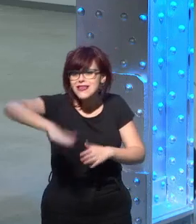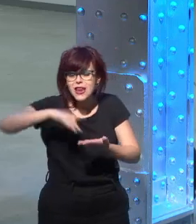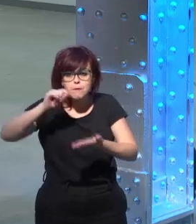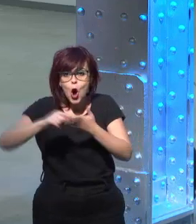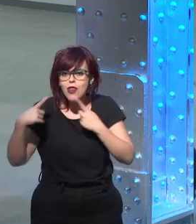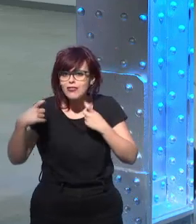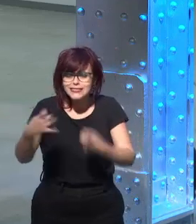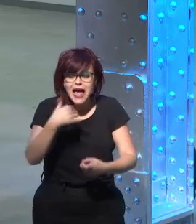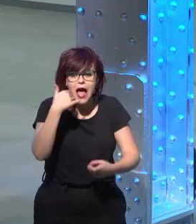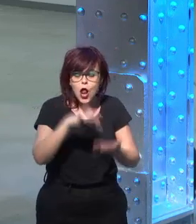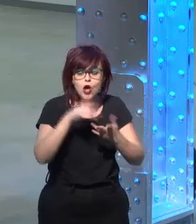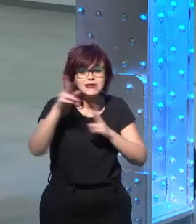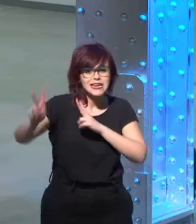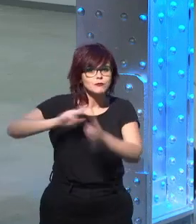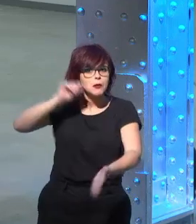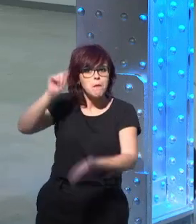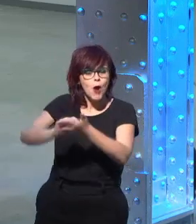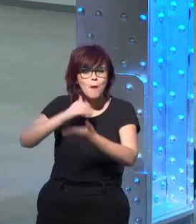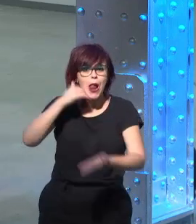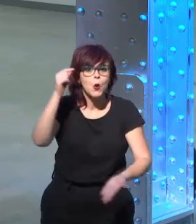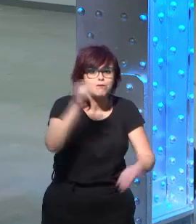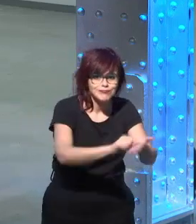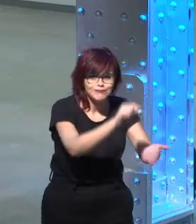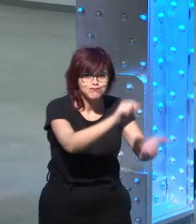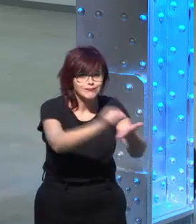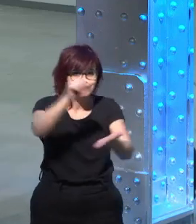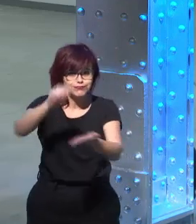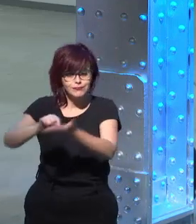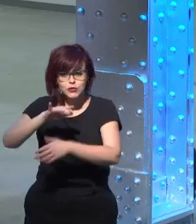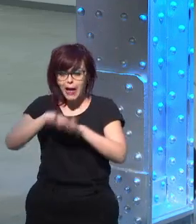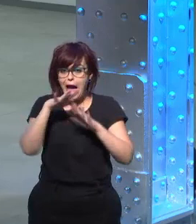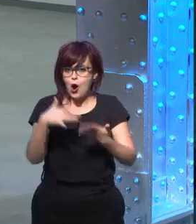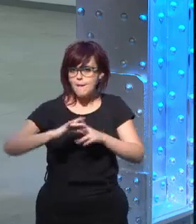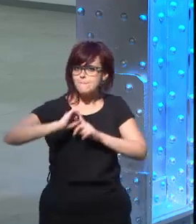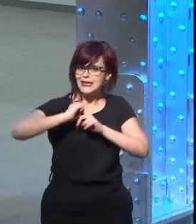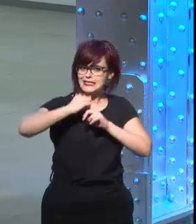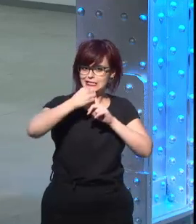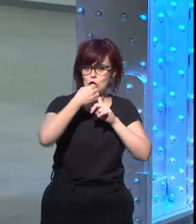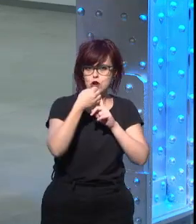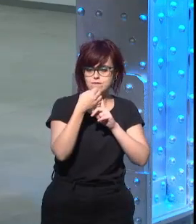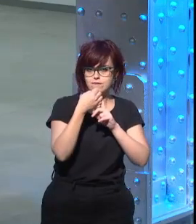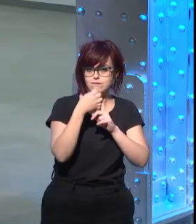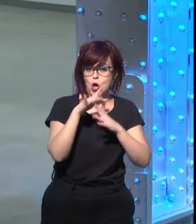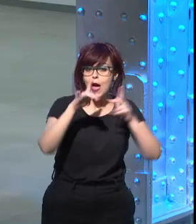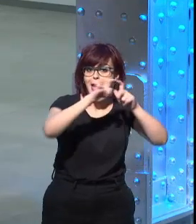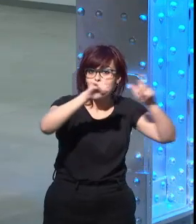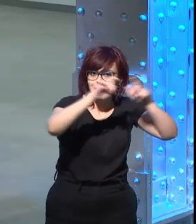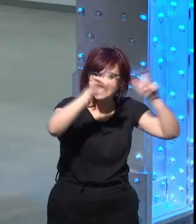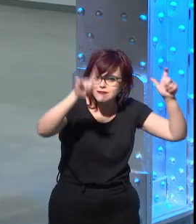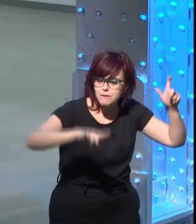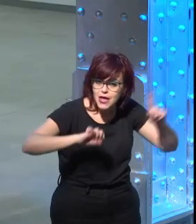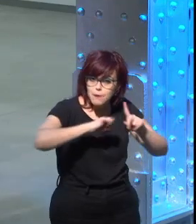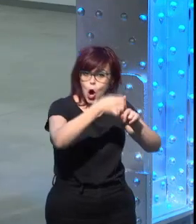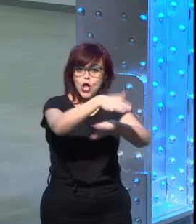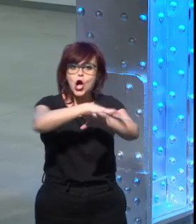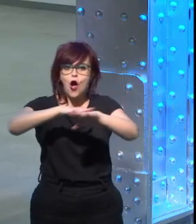y esperar una respuesta inmediata. Y la inmediatez nos mete una presión enorme a las compañías y a